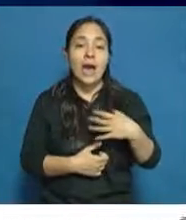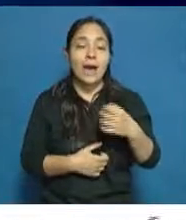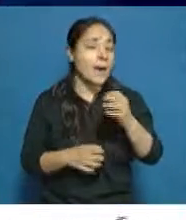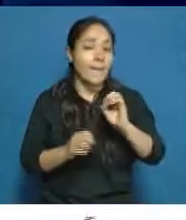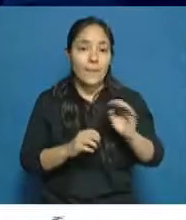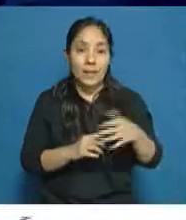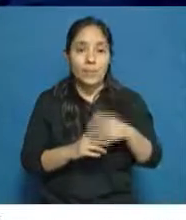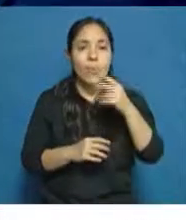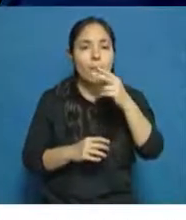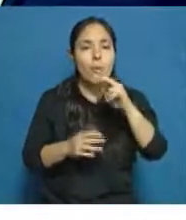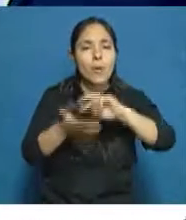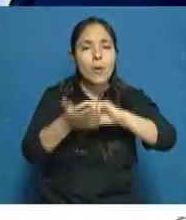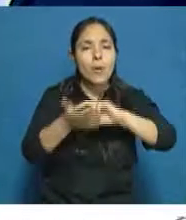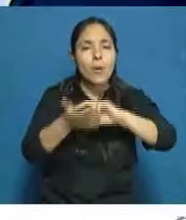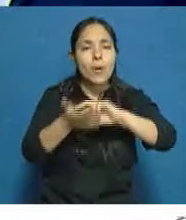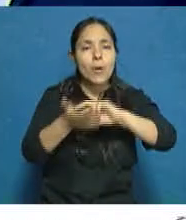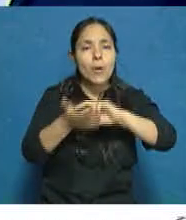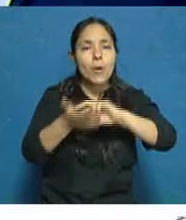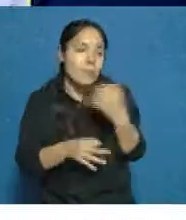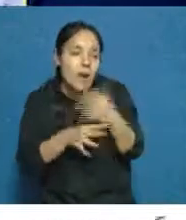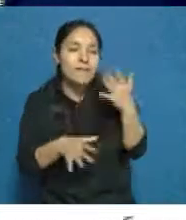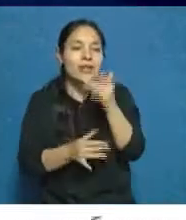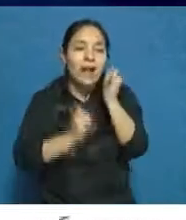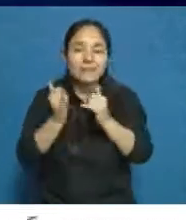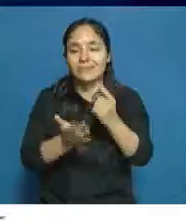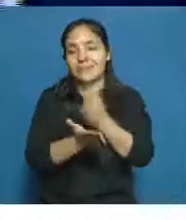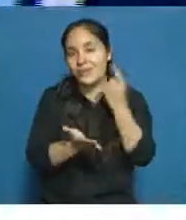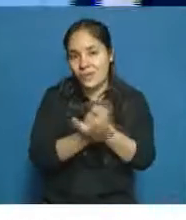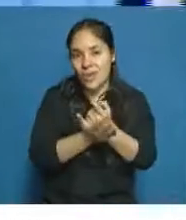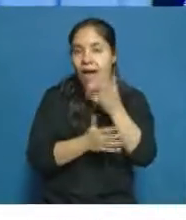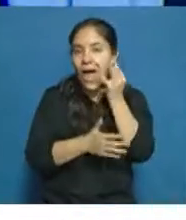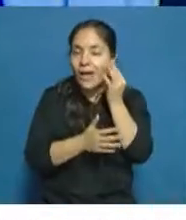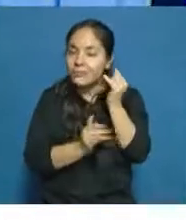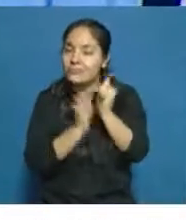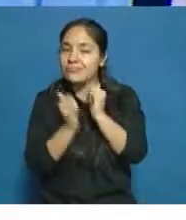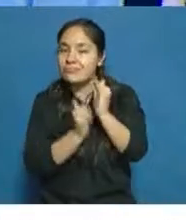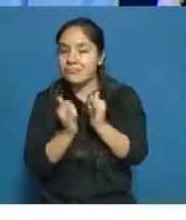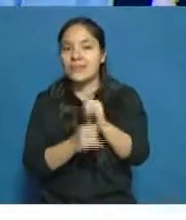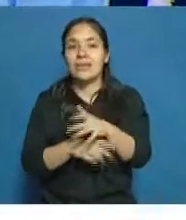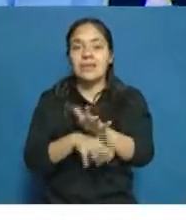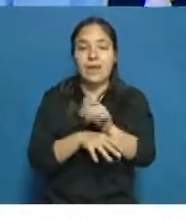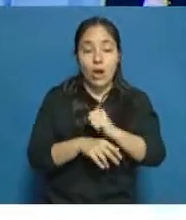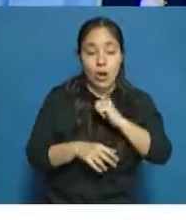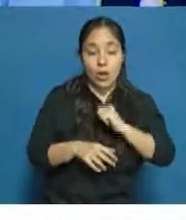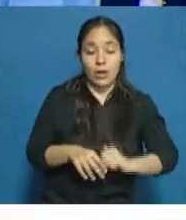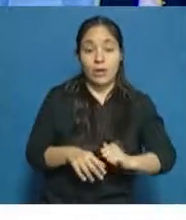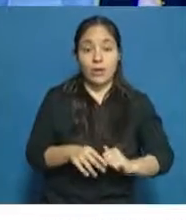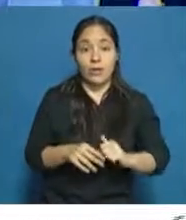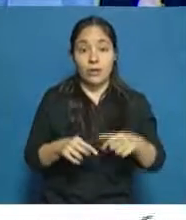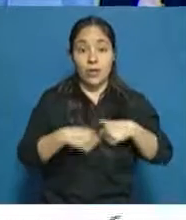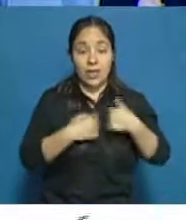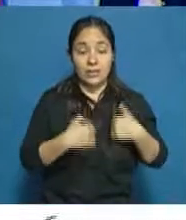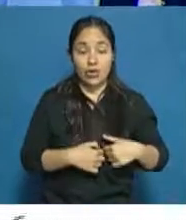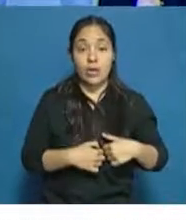un problema eléctrico del corazón. Yo no soy especialista en la materia, pero quiero contar todo lo que es. Entonces se hace una cirugía, que es una ablación del